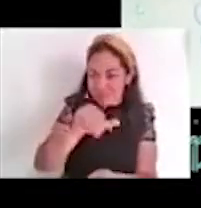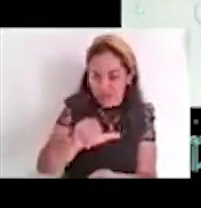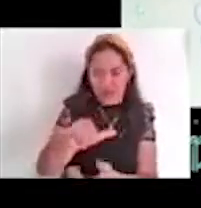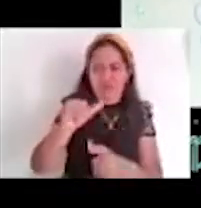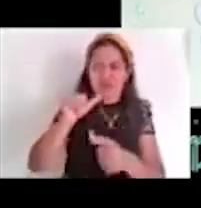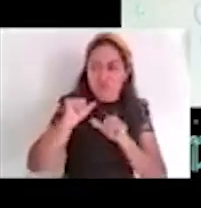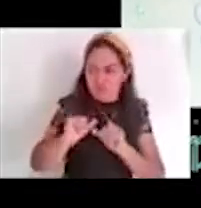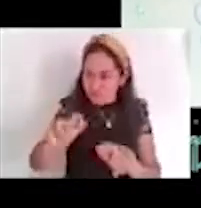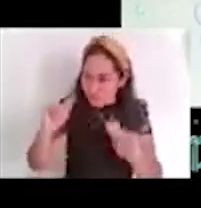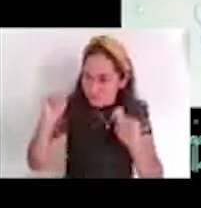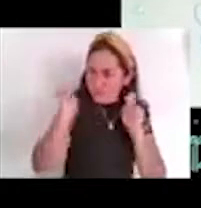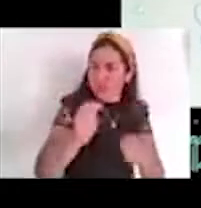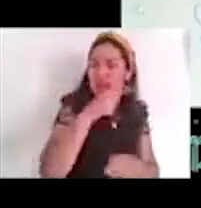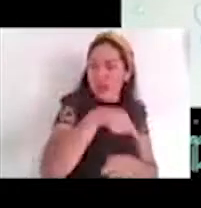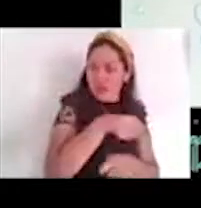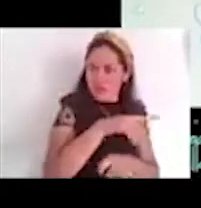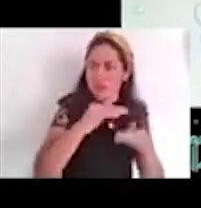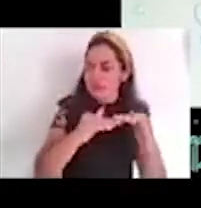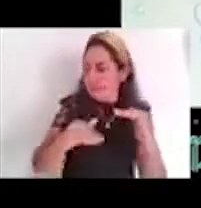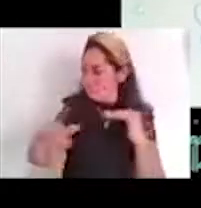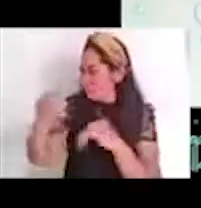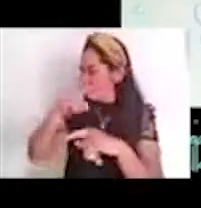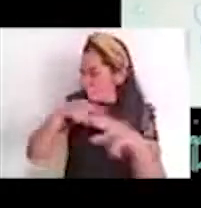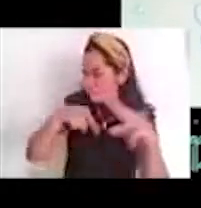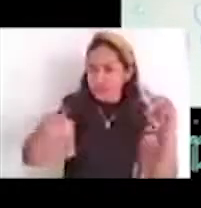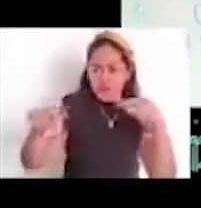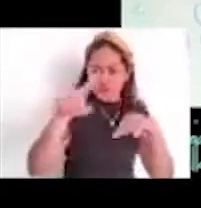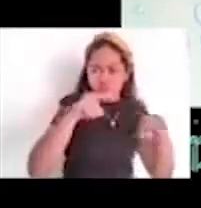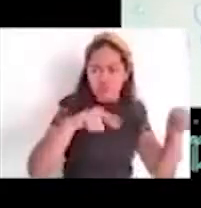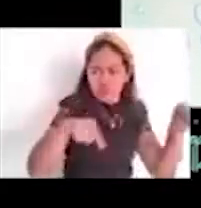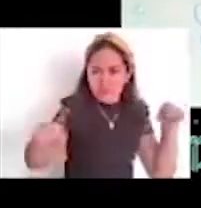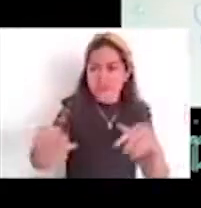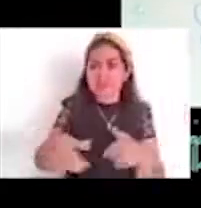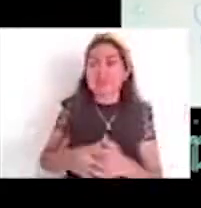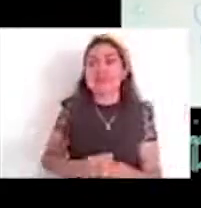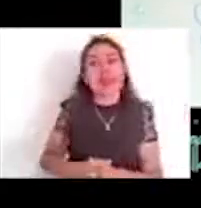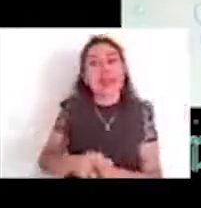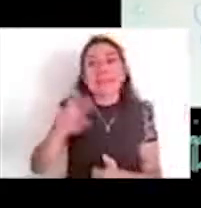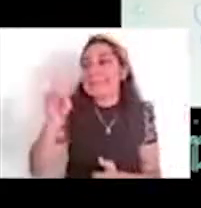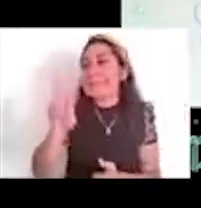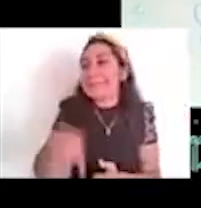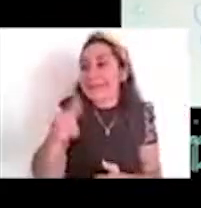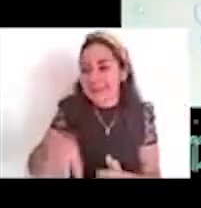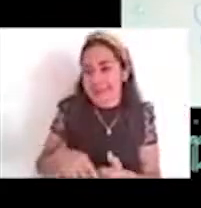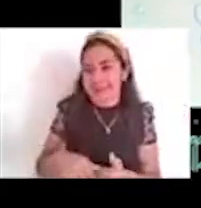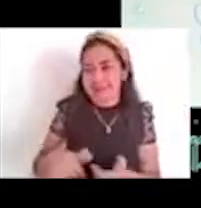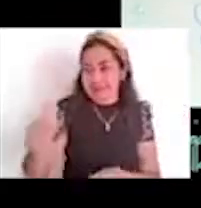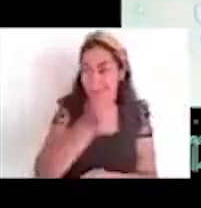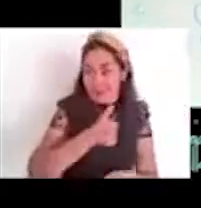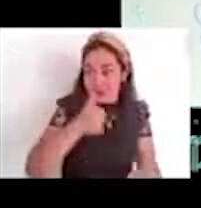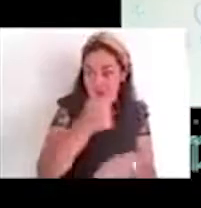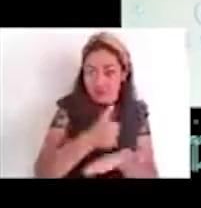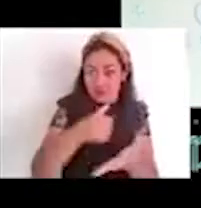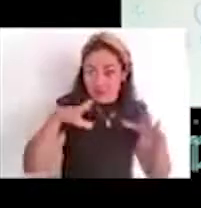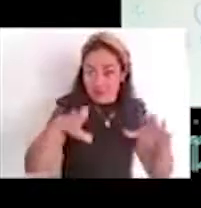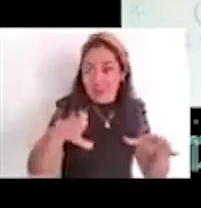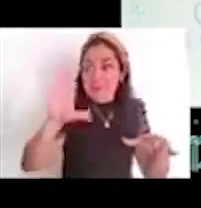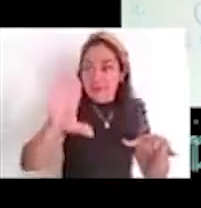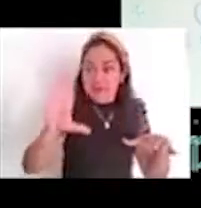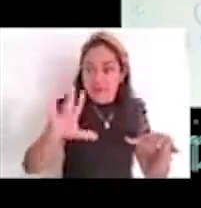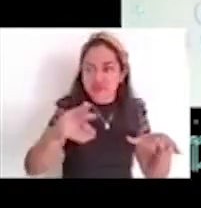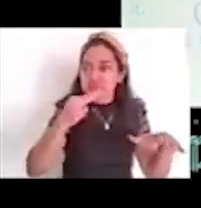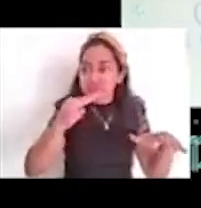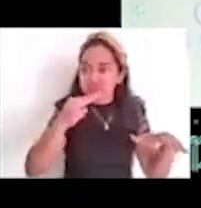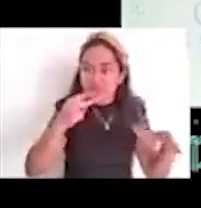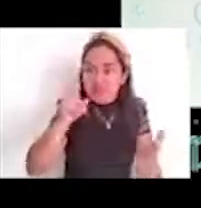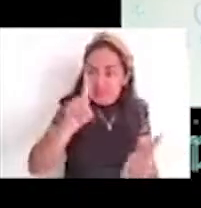Sí, justamente. La ciudad es la indumentaria de la sociedad. Si eres un artefacto, eso lo dije en